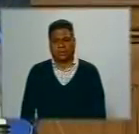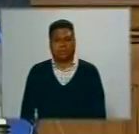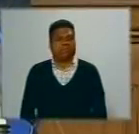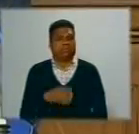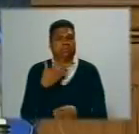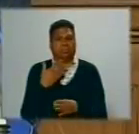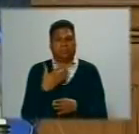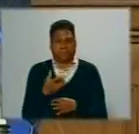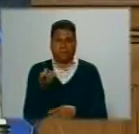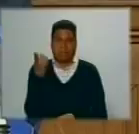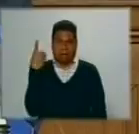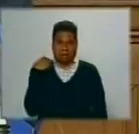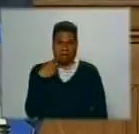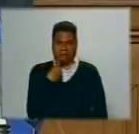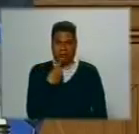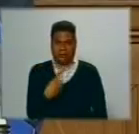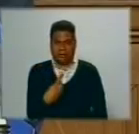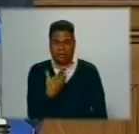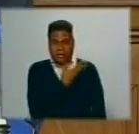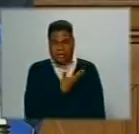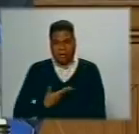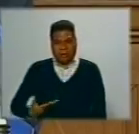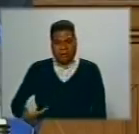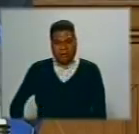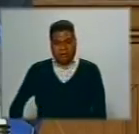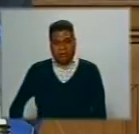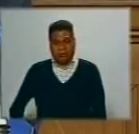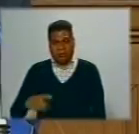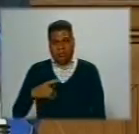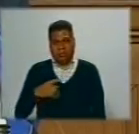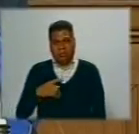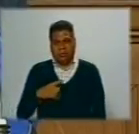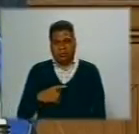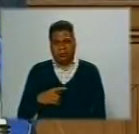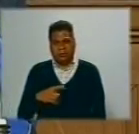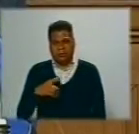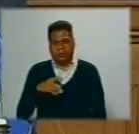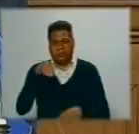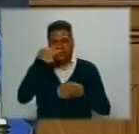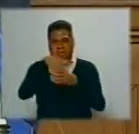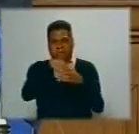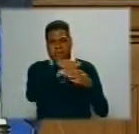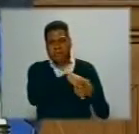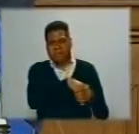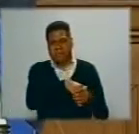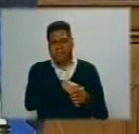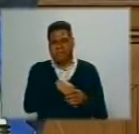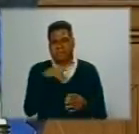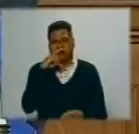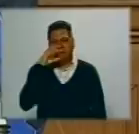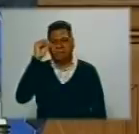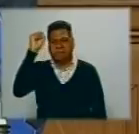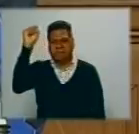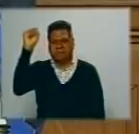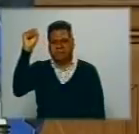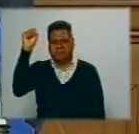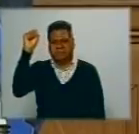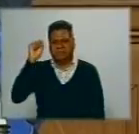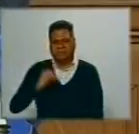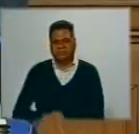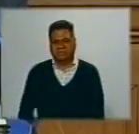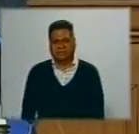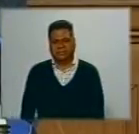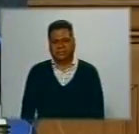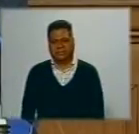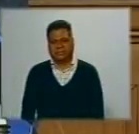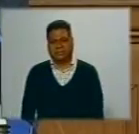anterior, el presidente constitucional de la República Bolivariana de Venezuela, Nicolás Maduro Moros, y